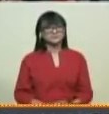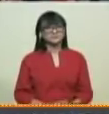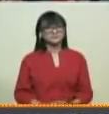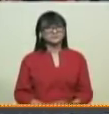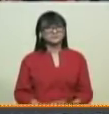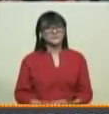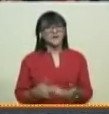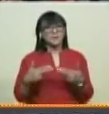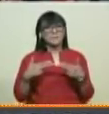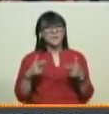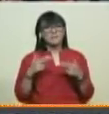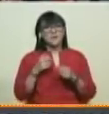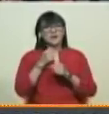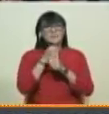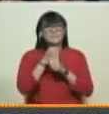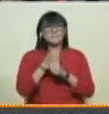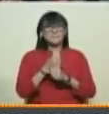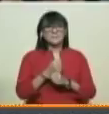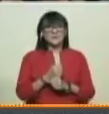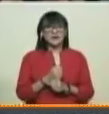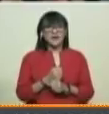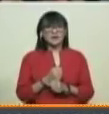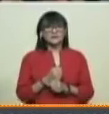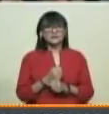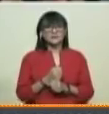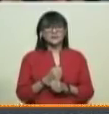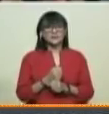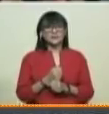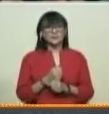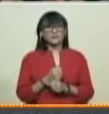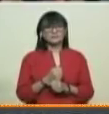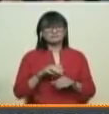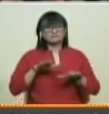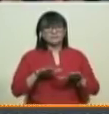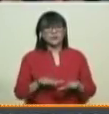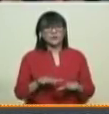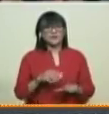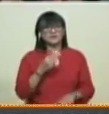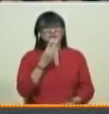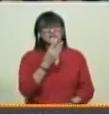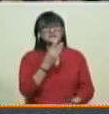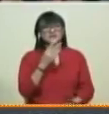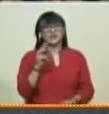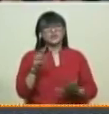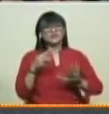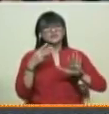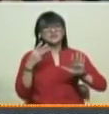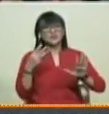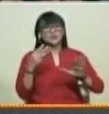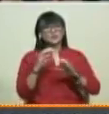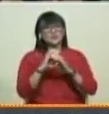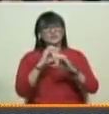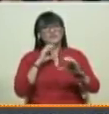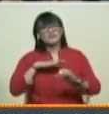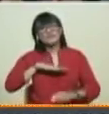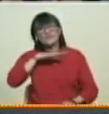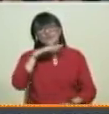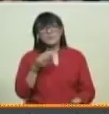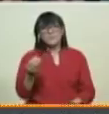están esperando para ser impregnados y 318 contenedores